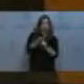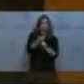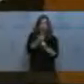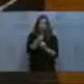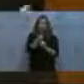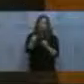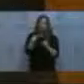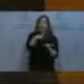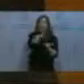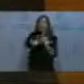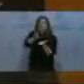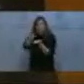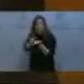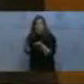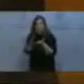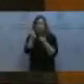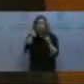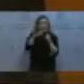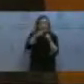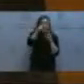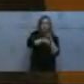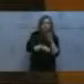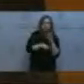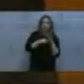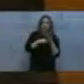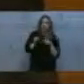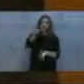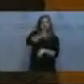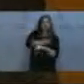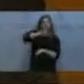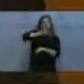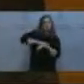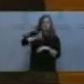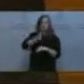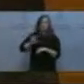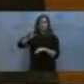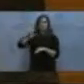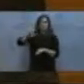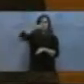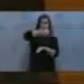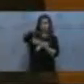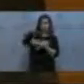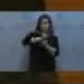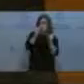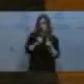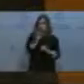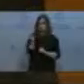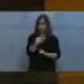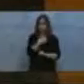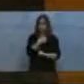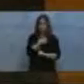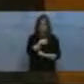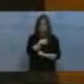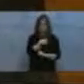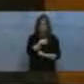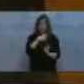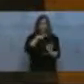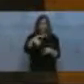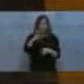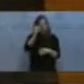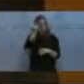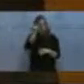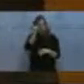recogen objetivos de obligado cumplimiento de la Unión Europea, como no puede ser de otra manera, y los han llenado de